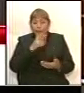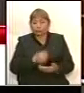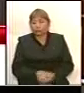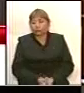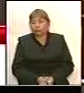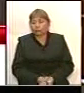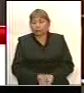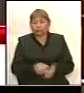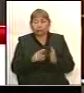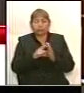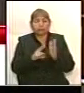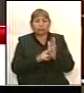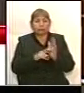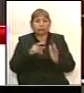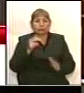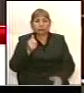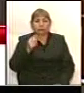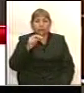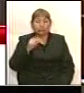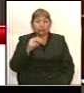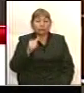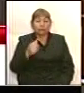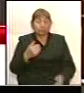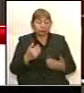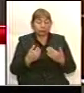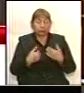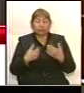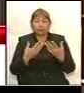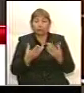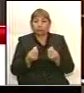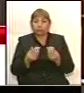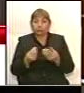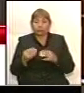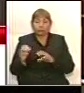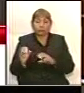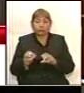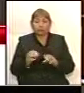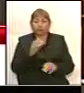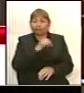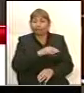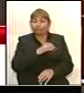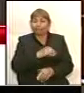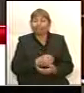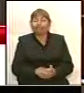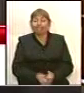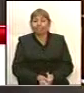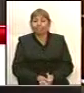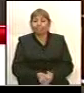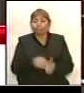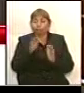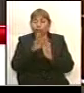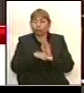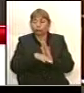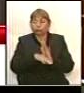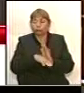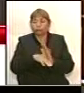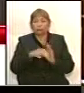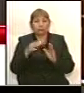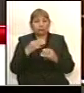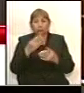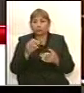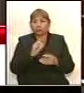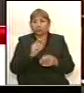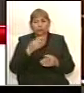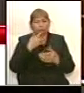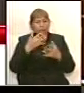El rol de LANA tiene todavía muchísimo por hacer para favorecer al pequeño, al mediano agricultor y no irse a